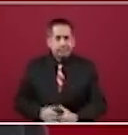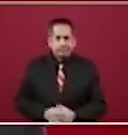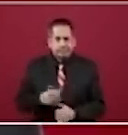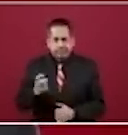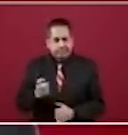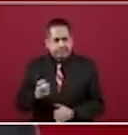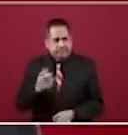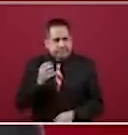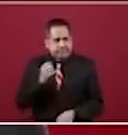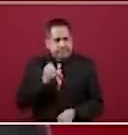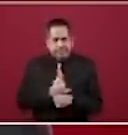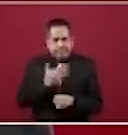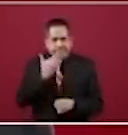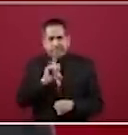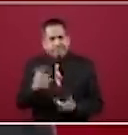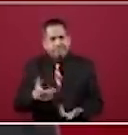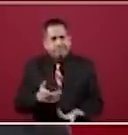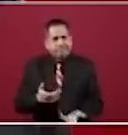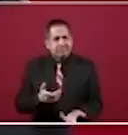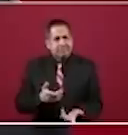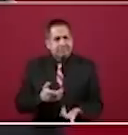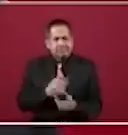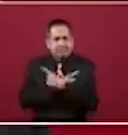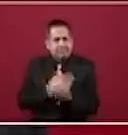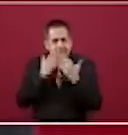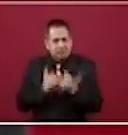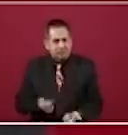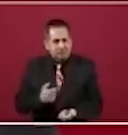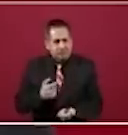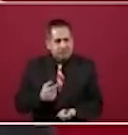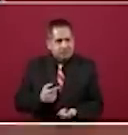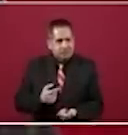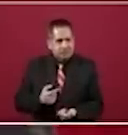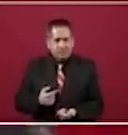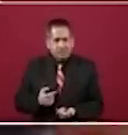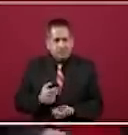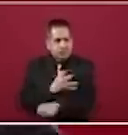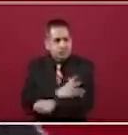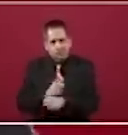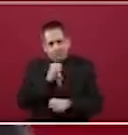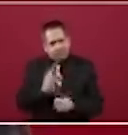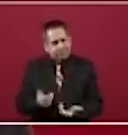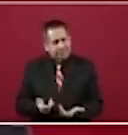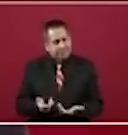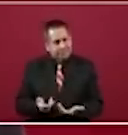Es inmoral, o sea, me pueden alegar. Además,